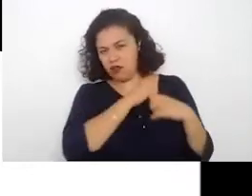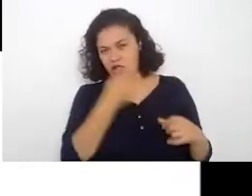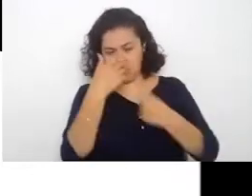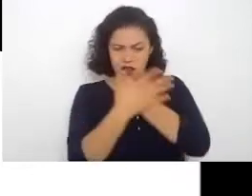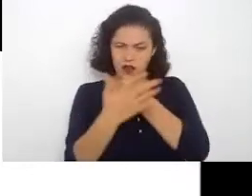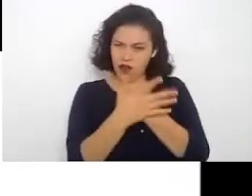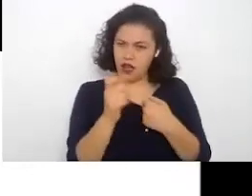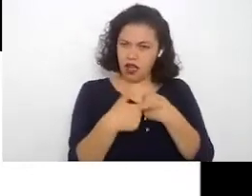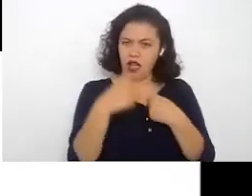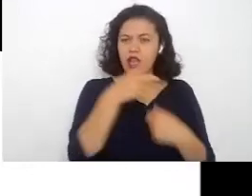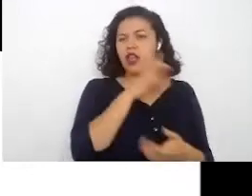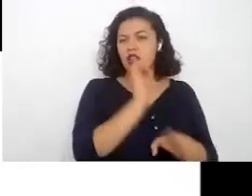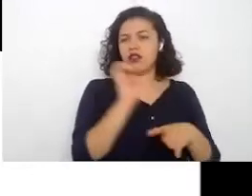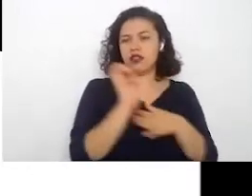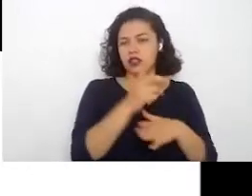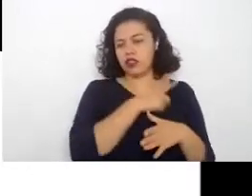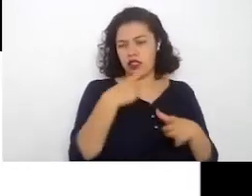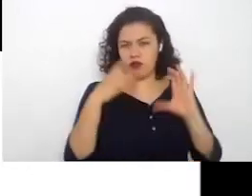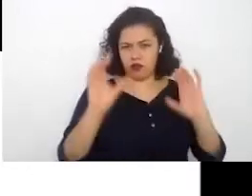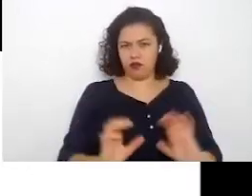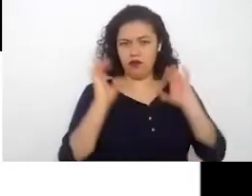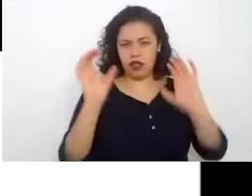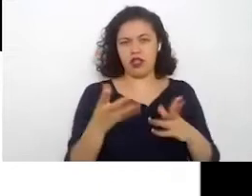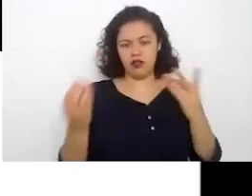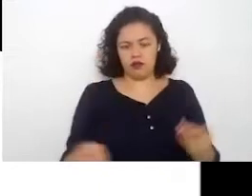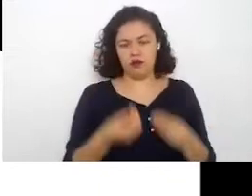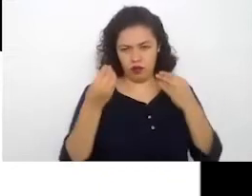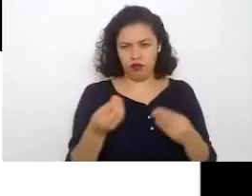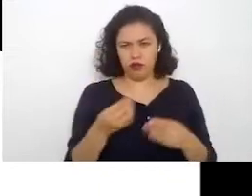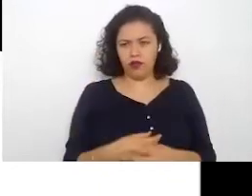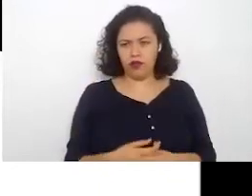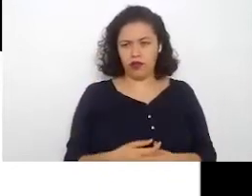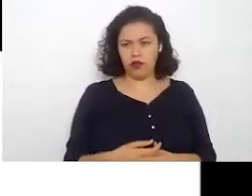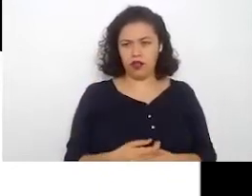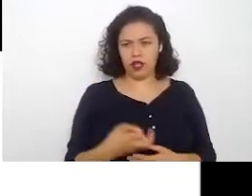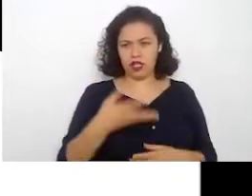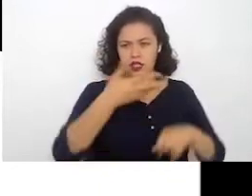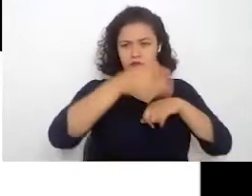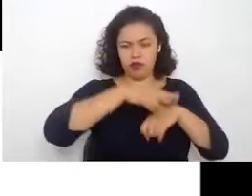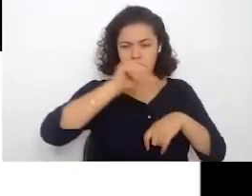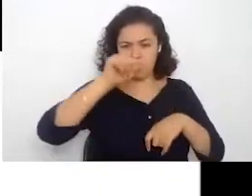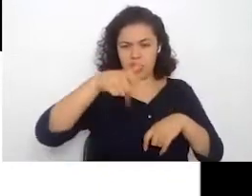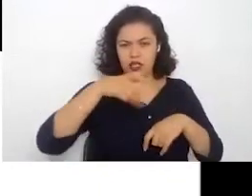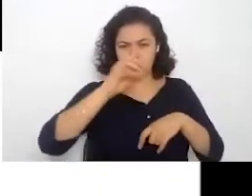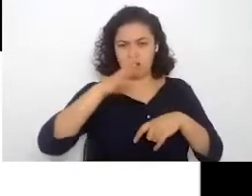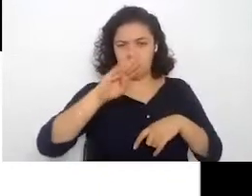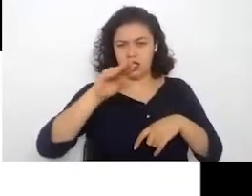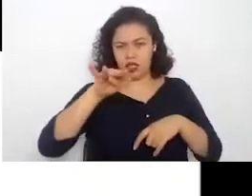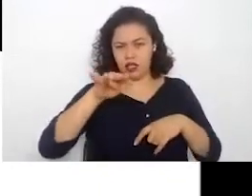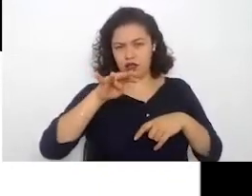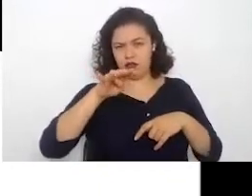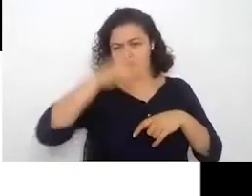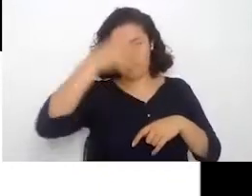Entonces hay que cuidar muchísimo esta parte. Este anexo 14, ¿verdad? Pues nos va a identificar todas